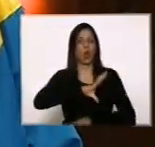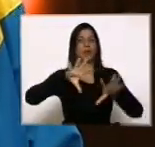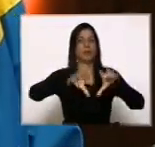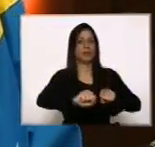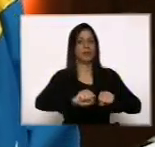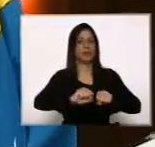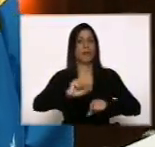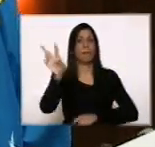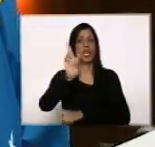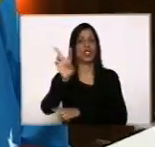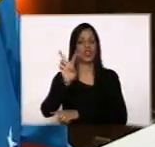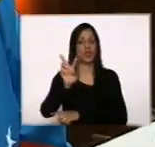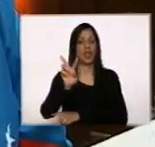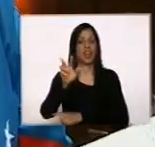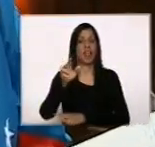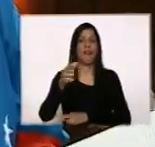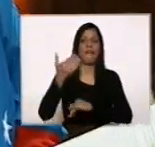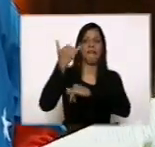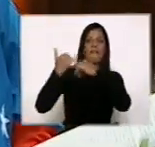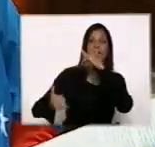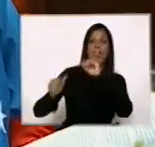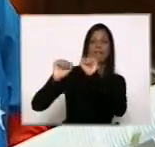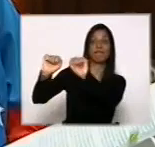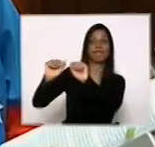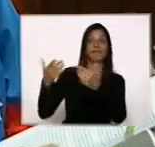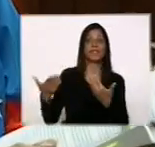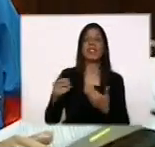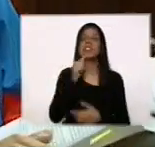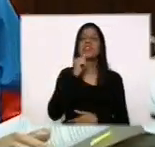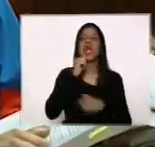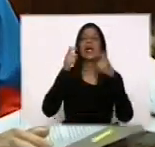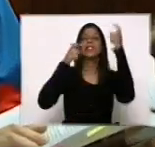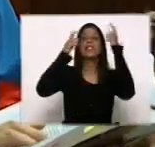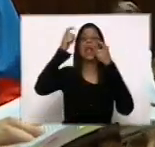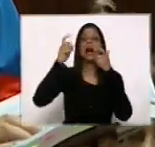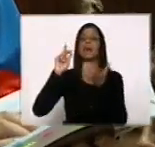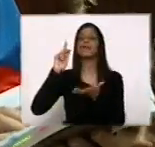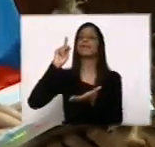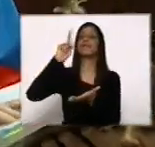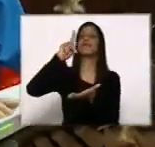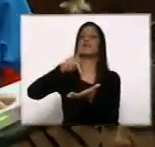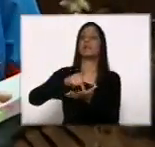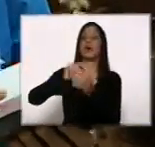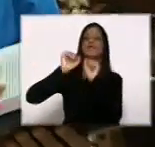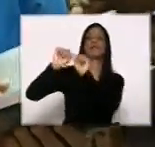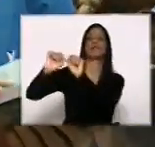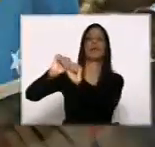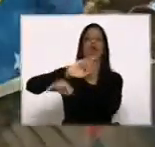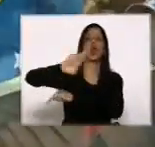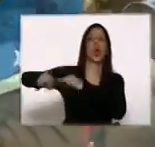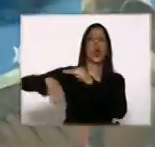venezolano. El que le puso fin a eso fue Hugo Chávez, después del golpe de Estado de 2002. ¿No?